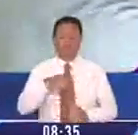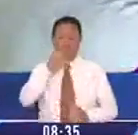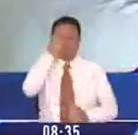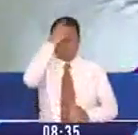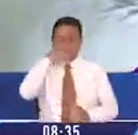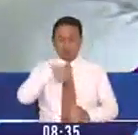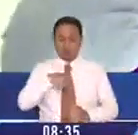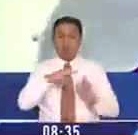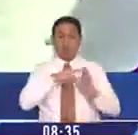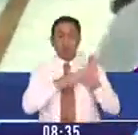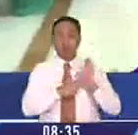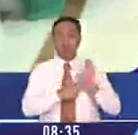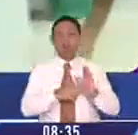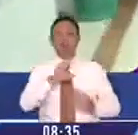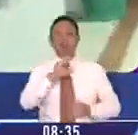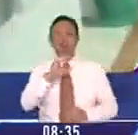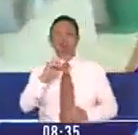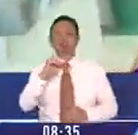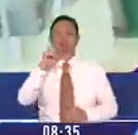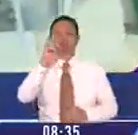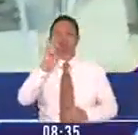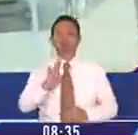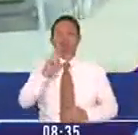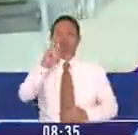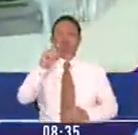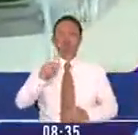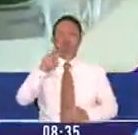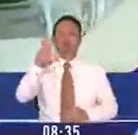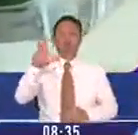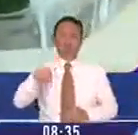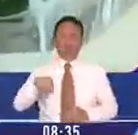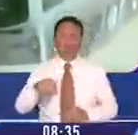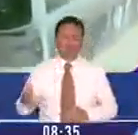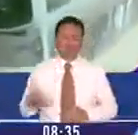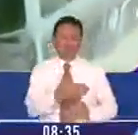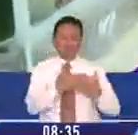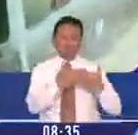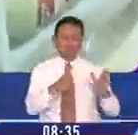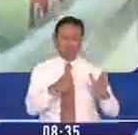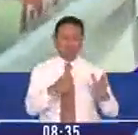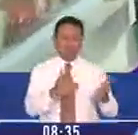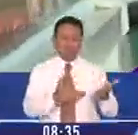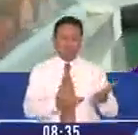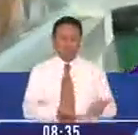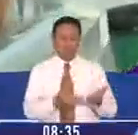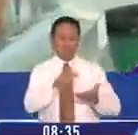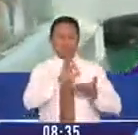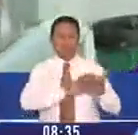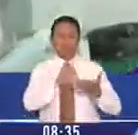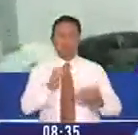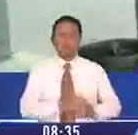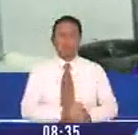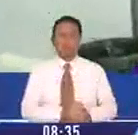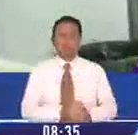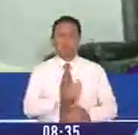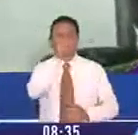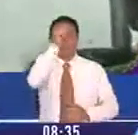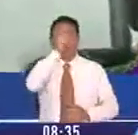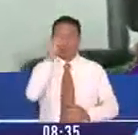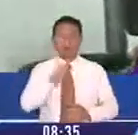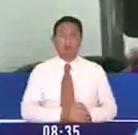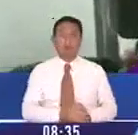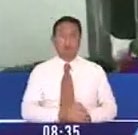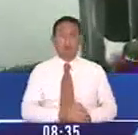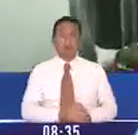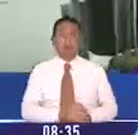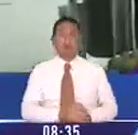mediante una ordenanza, la 007-2023, donde ya se autoriza precisamente la atención en los días domingos,